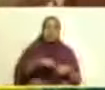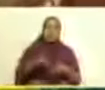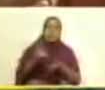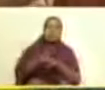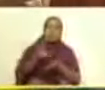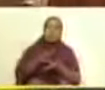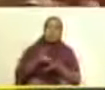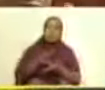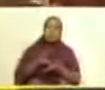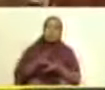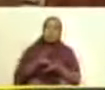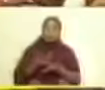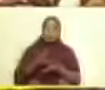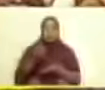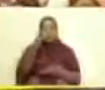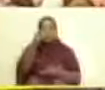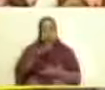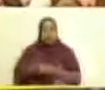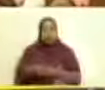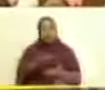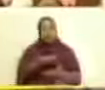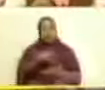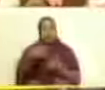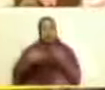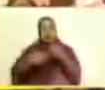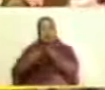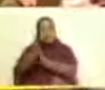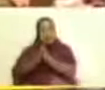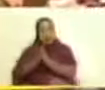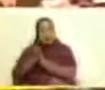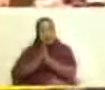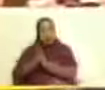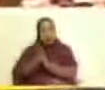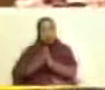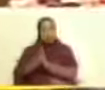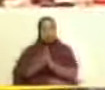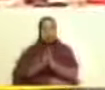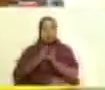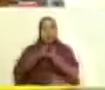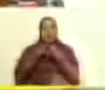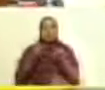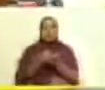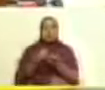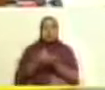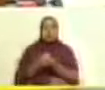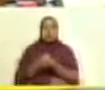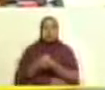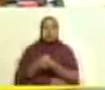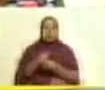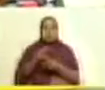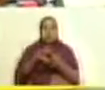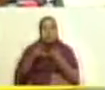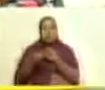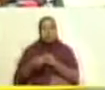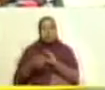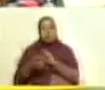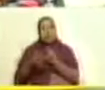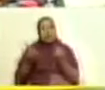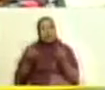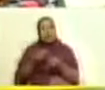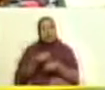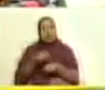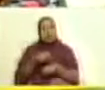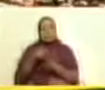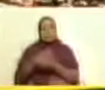ciudades, en el campo, emprendedores, cambiar todo para adaptarlo a los nuevos tiempos. Claro que